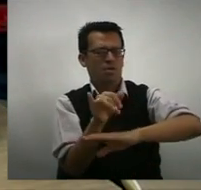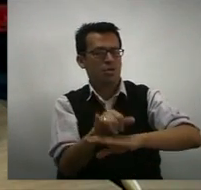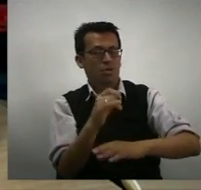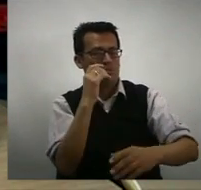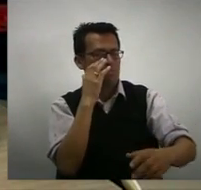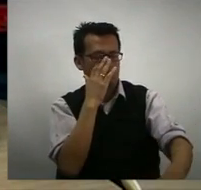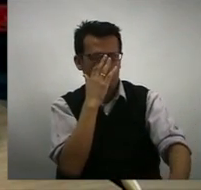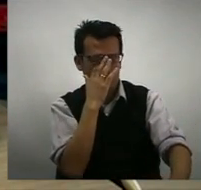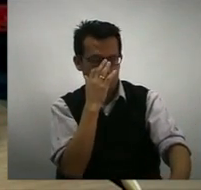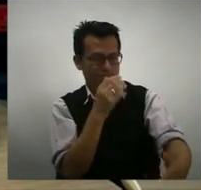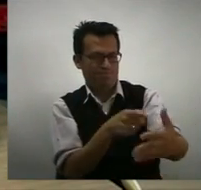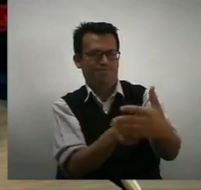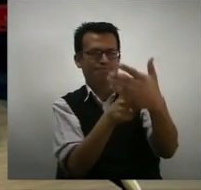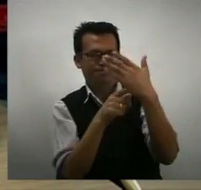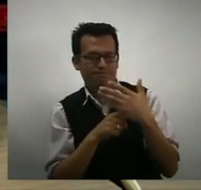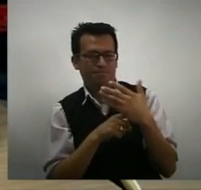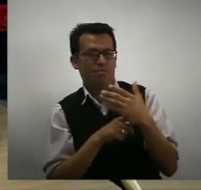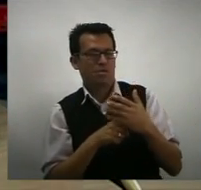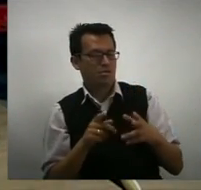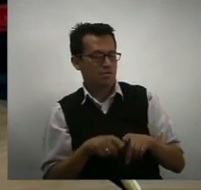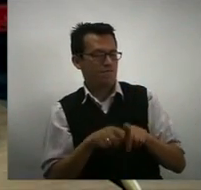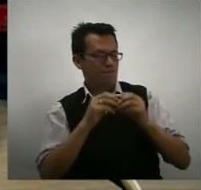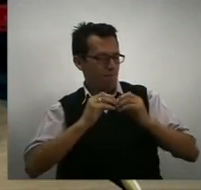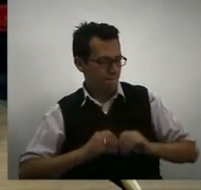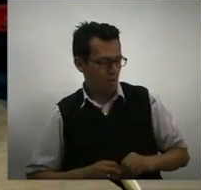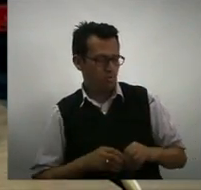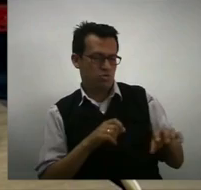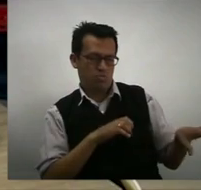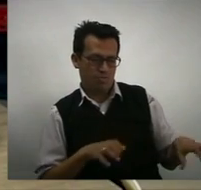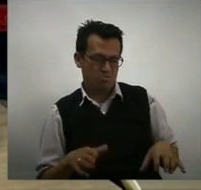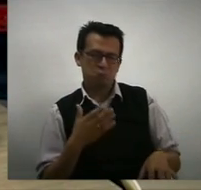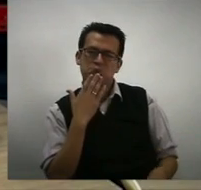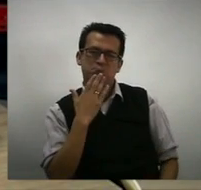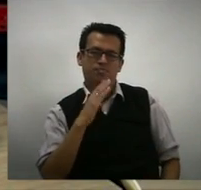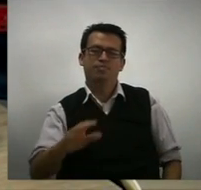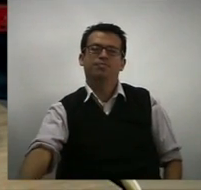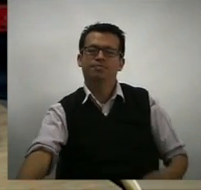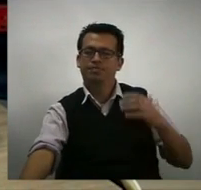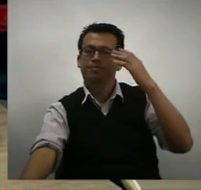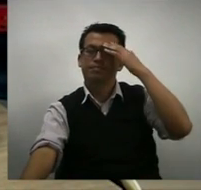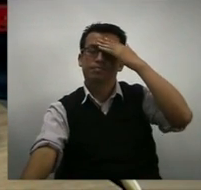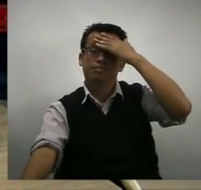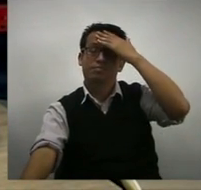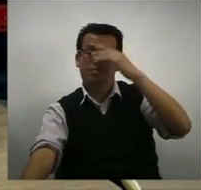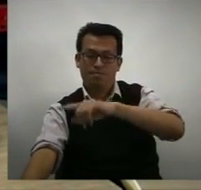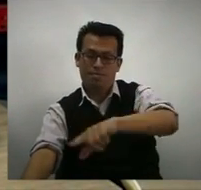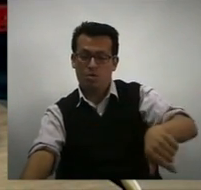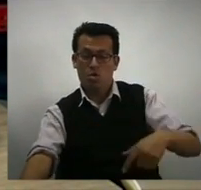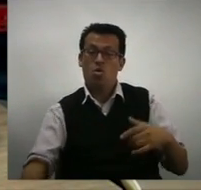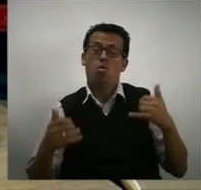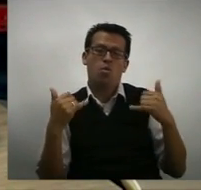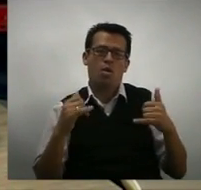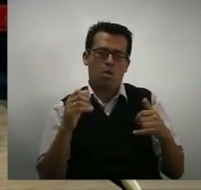sistema productivo y procreador, que determina modos de comportamiento favorables. Un juego mimético que